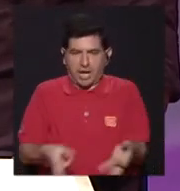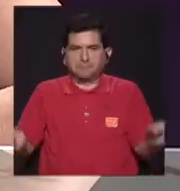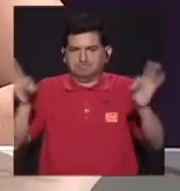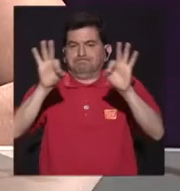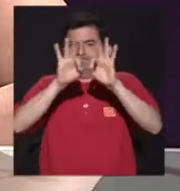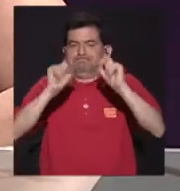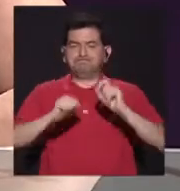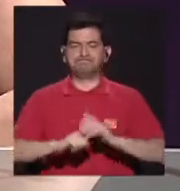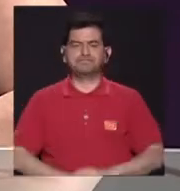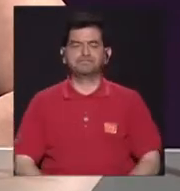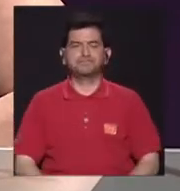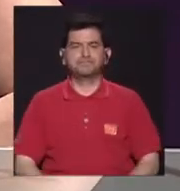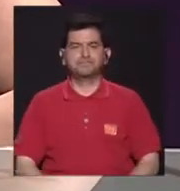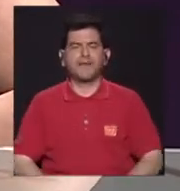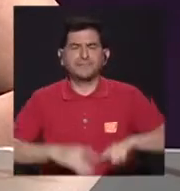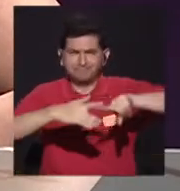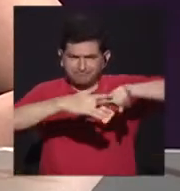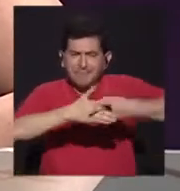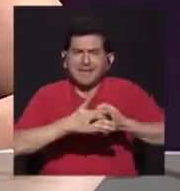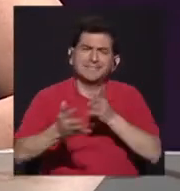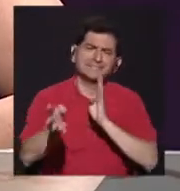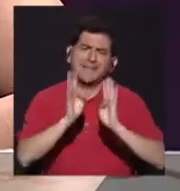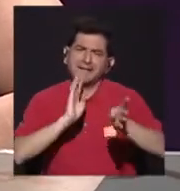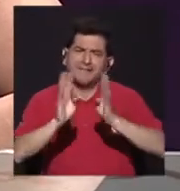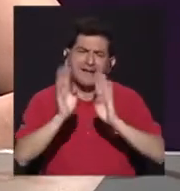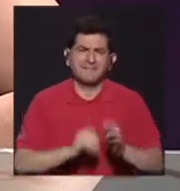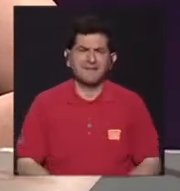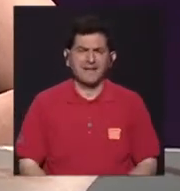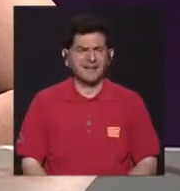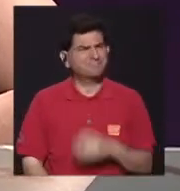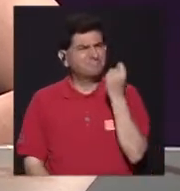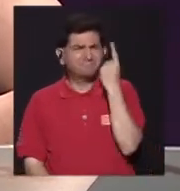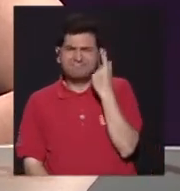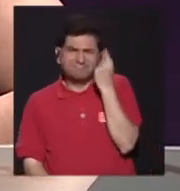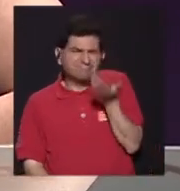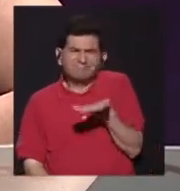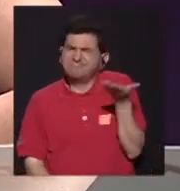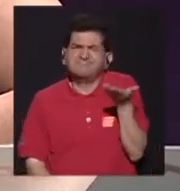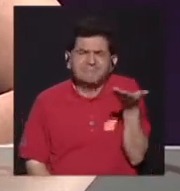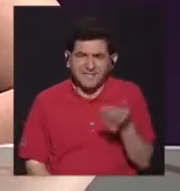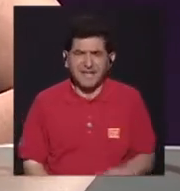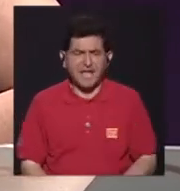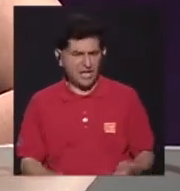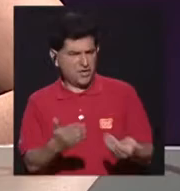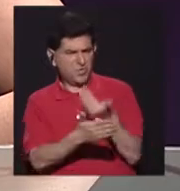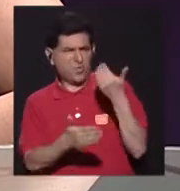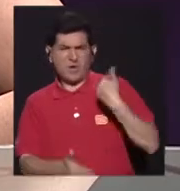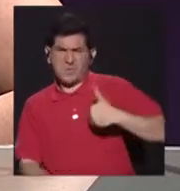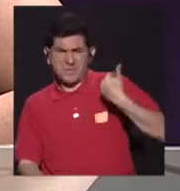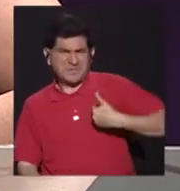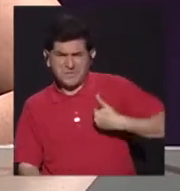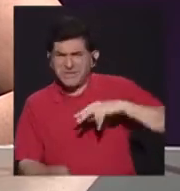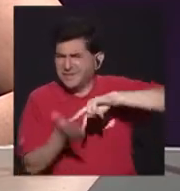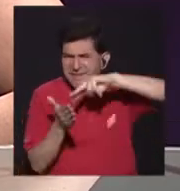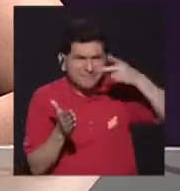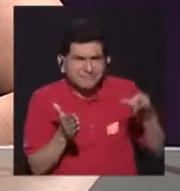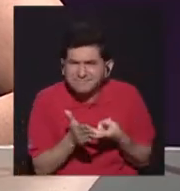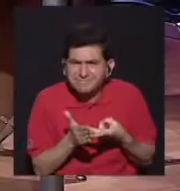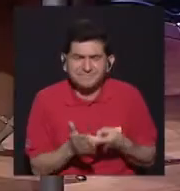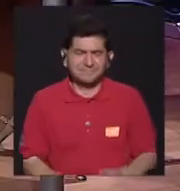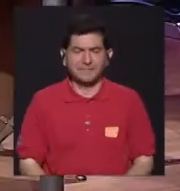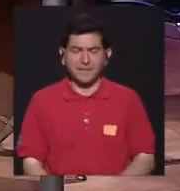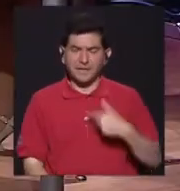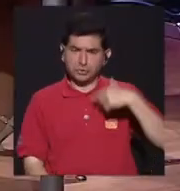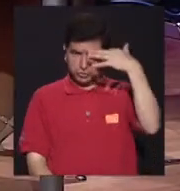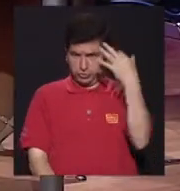Ok, vamos a iniciar hablando sobre qué estamos entendiendo por nuevas masculinidades, Mario. Bueno, yo creo